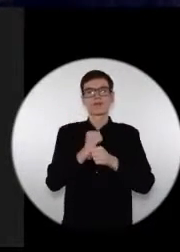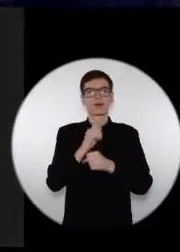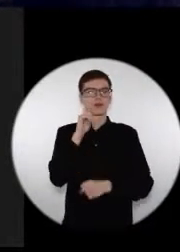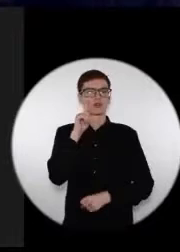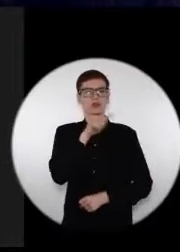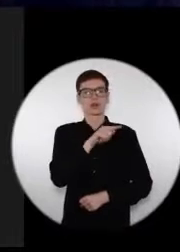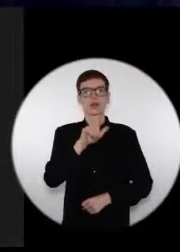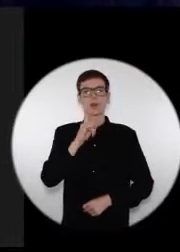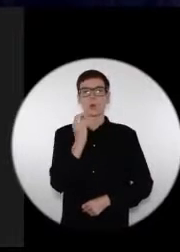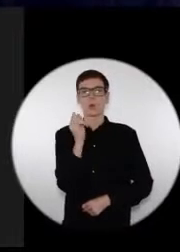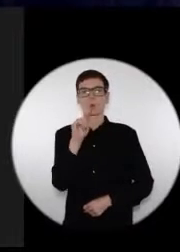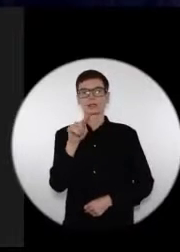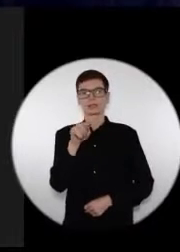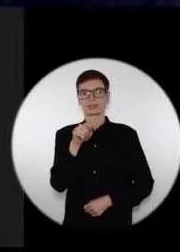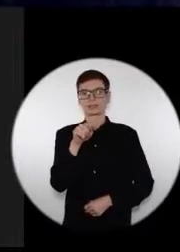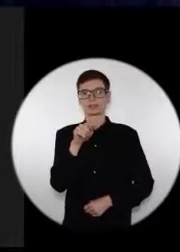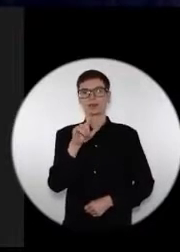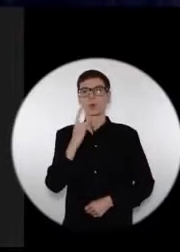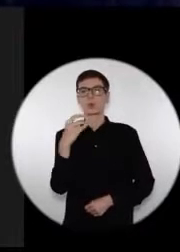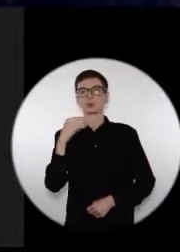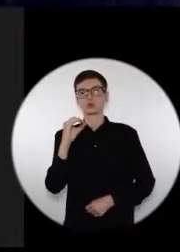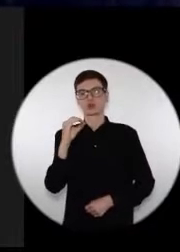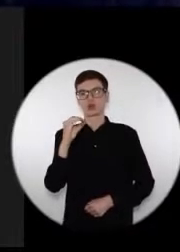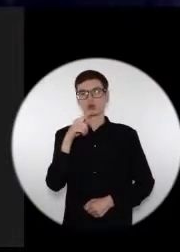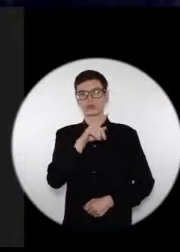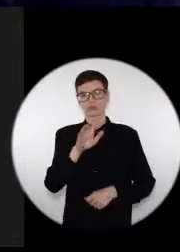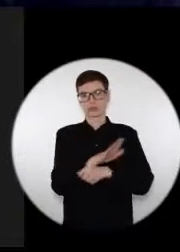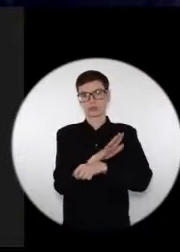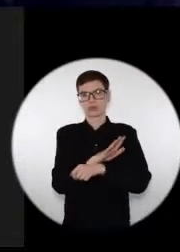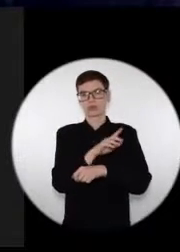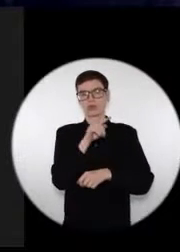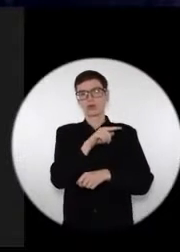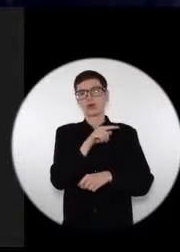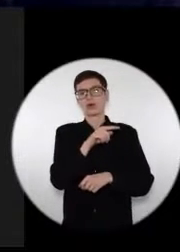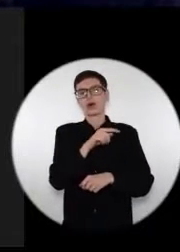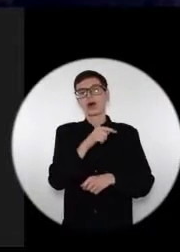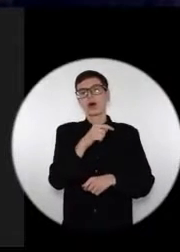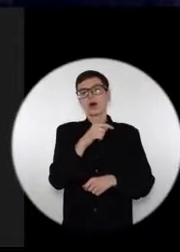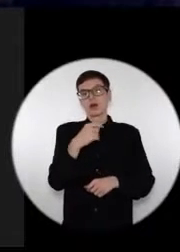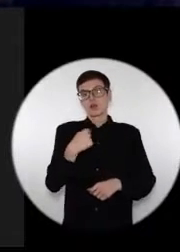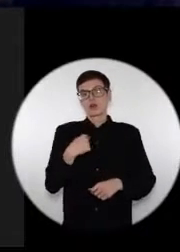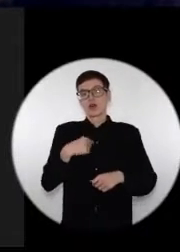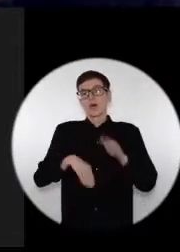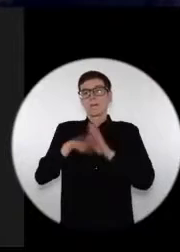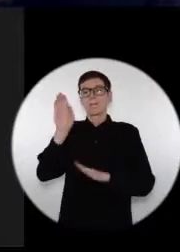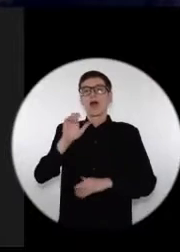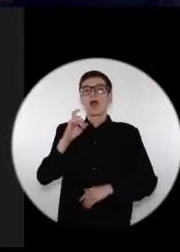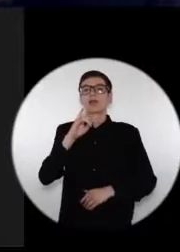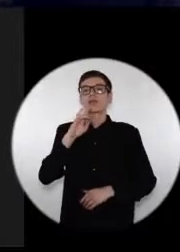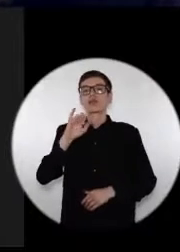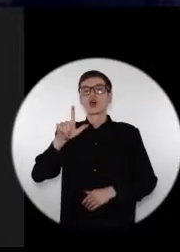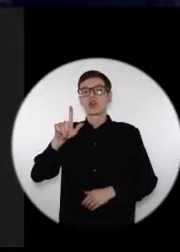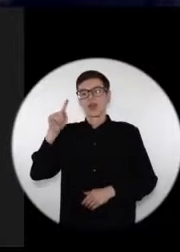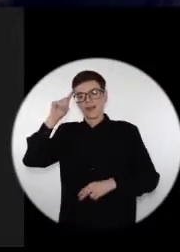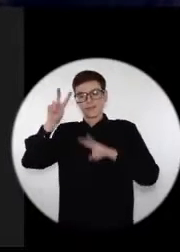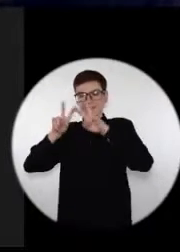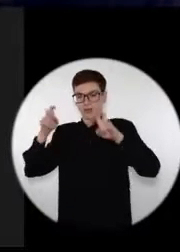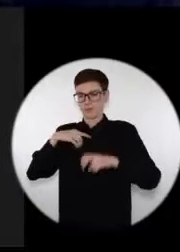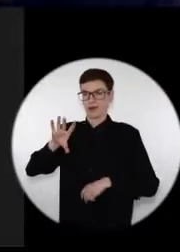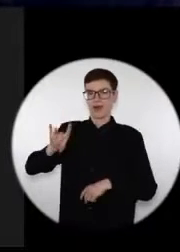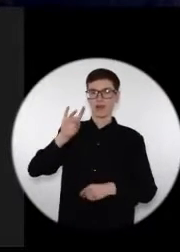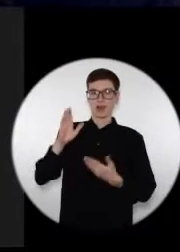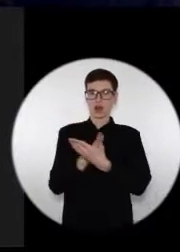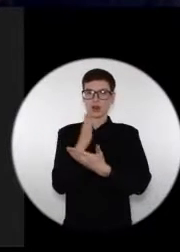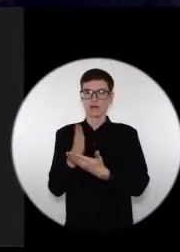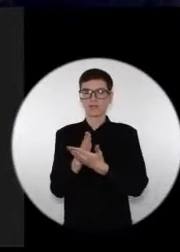mira la verdad es que esto es más la trabajo de lucha que tengo el tema de la curatoría editorial yo voy